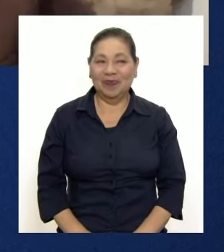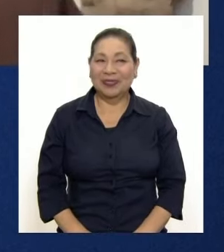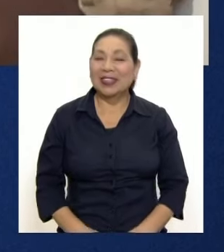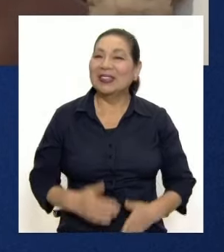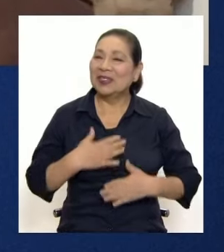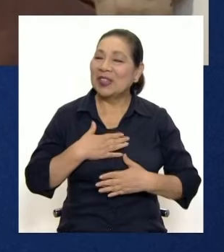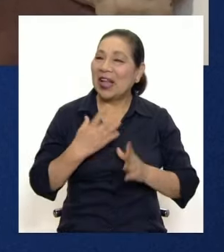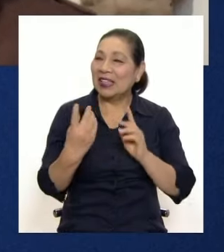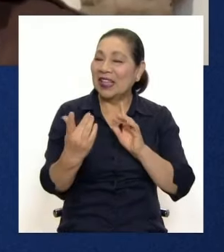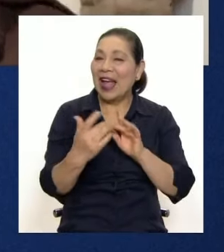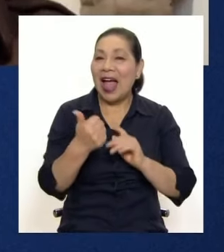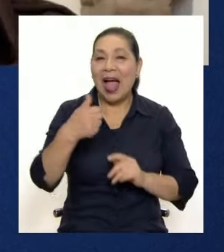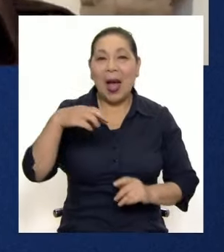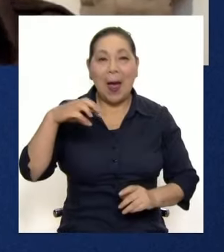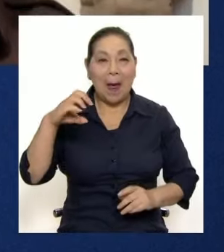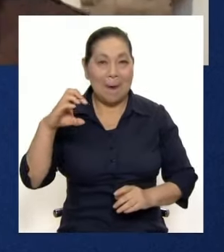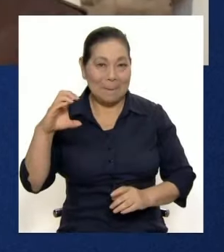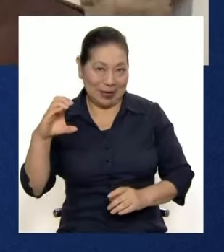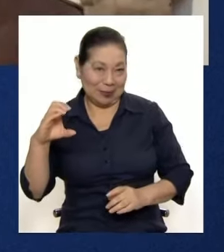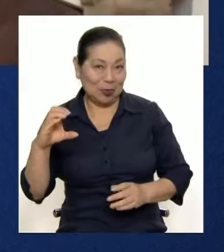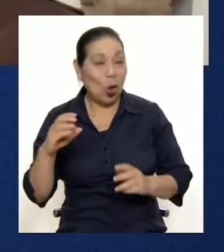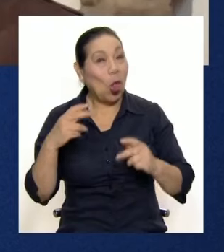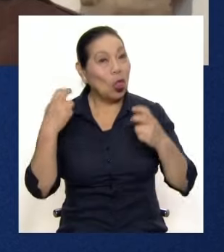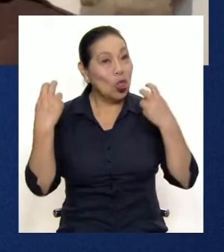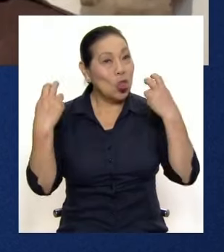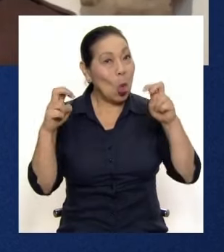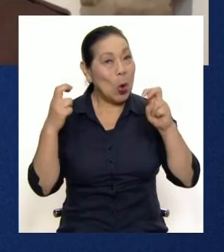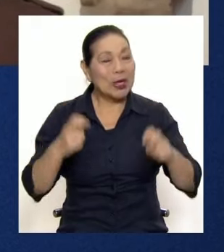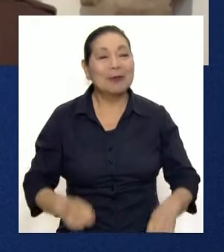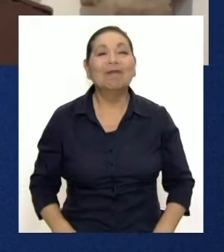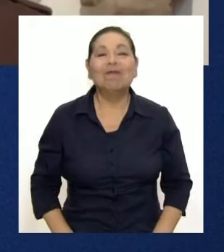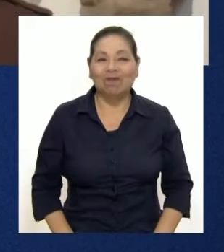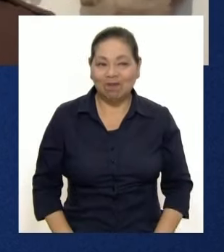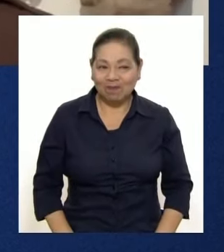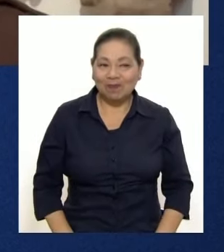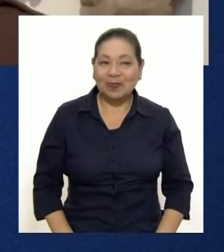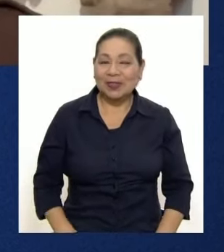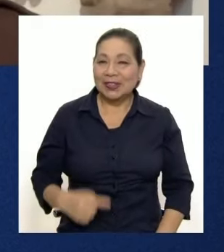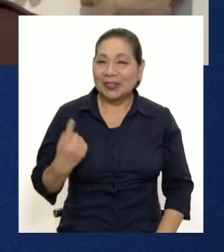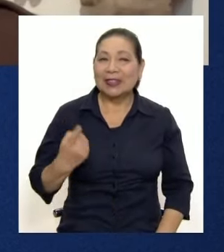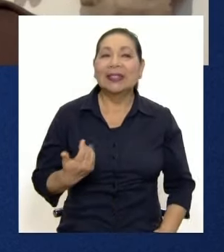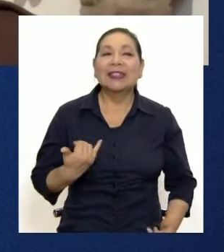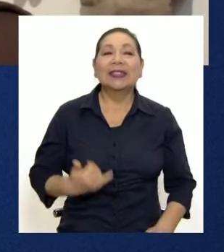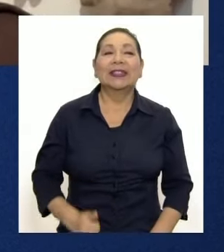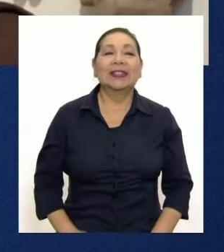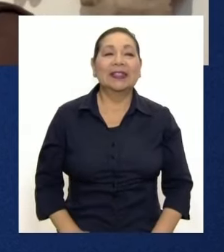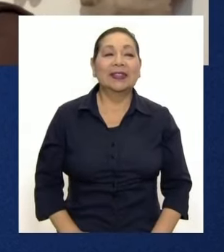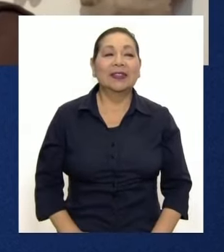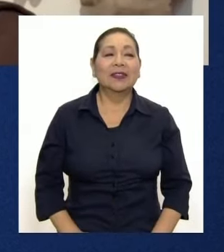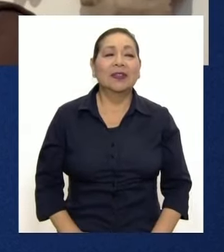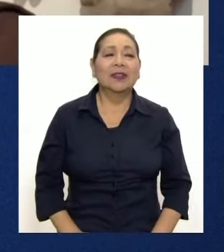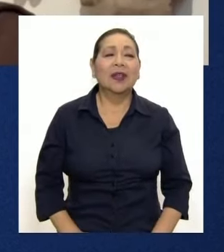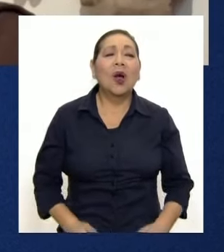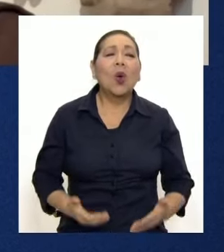estemos hablando de apec y de turismo claro de la cámara nacional de turismo Claro que sí Cuál es este Cuál es esta